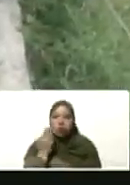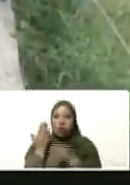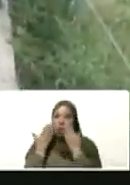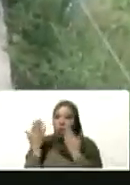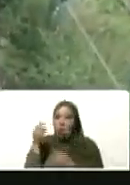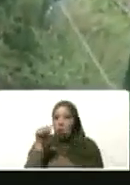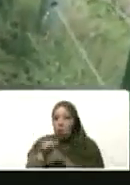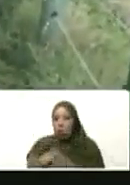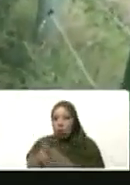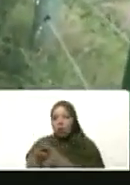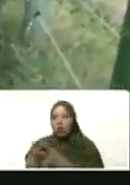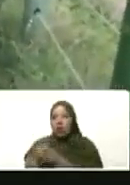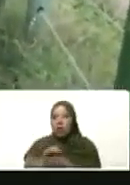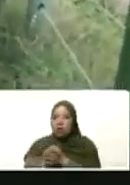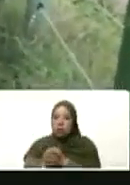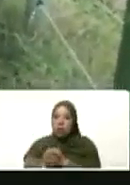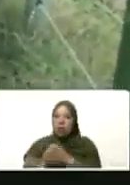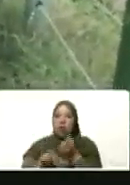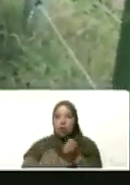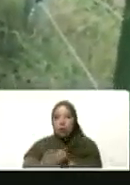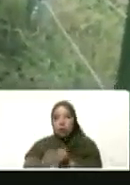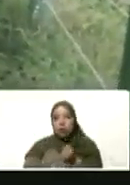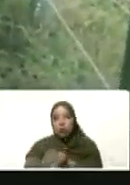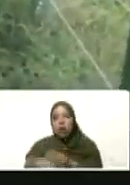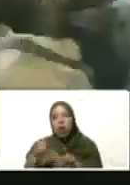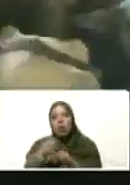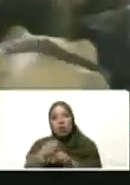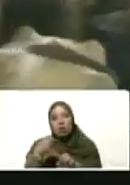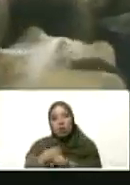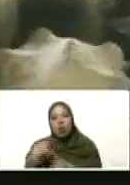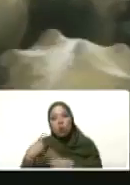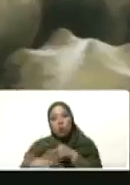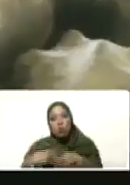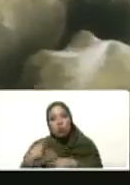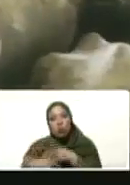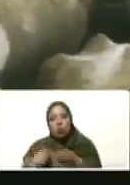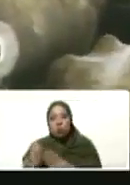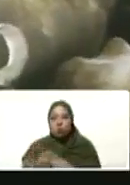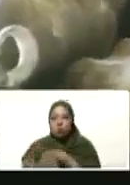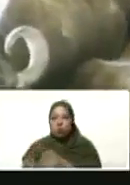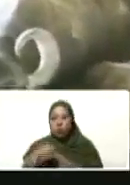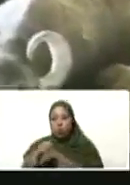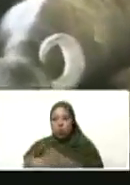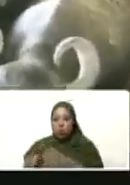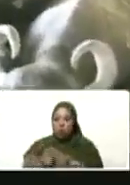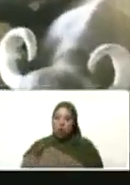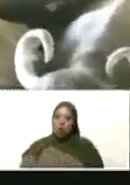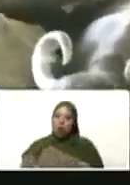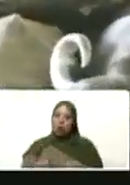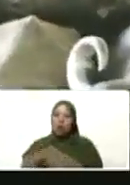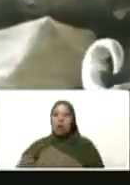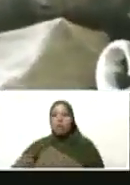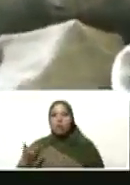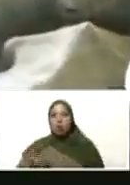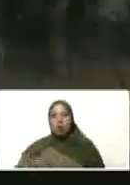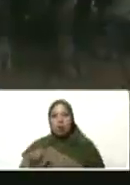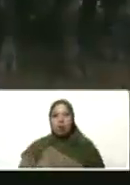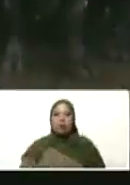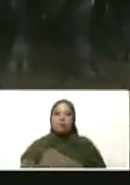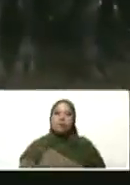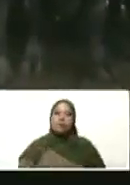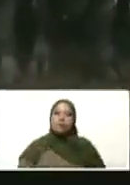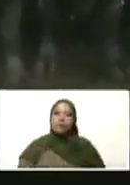hoy nuestros compañeros nos darán parte del trabajo de producción que se hace en estos espacios. Es importante, presidente, porque